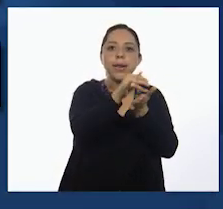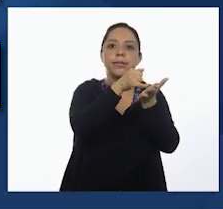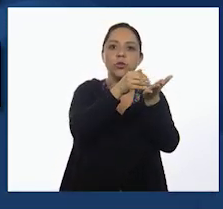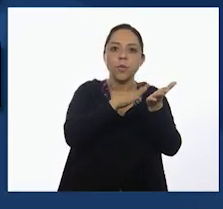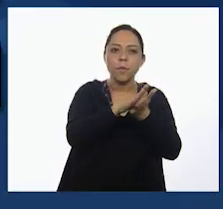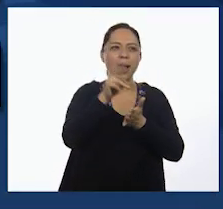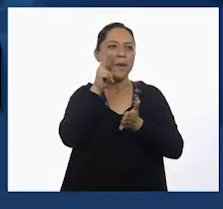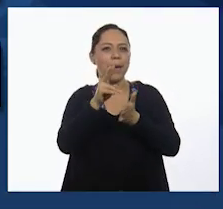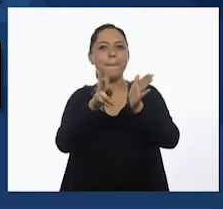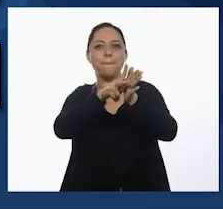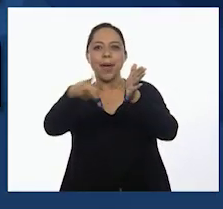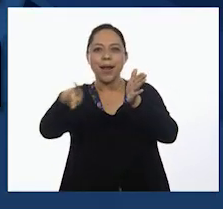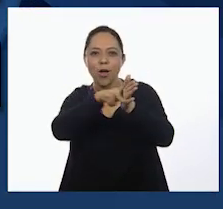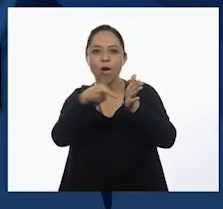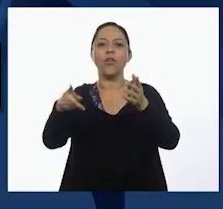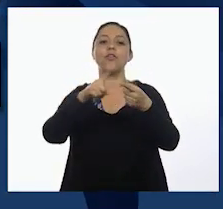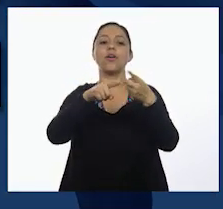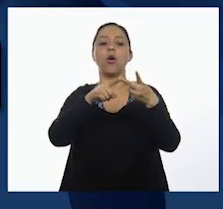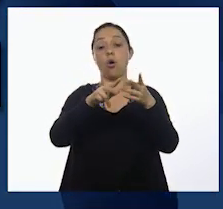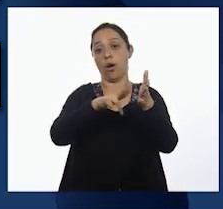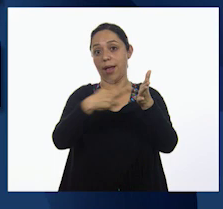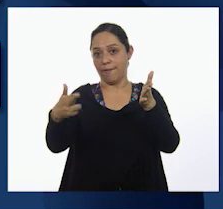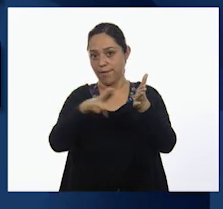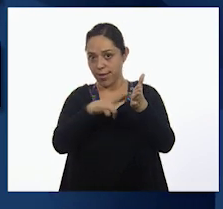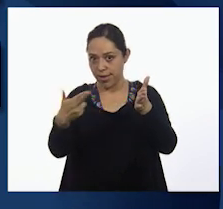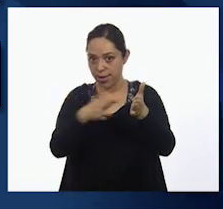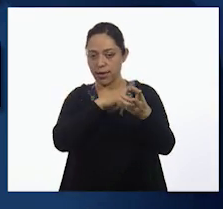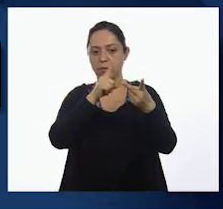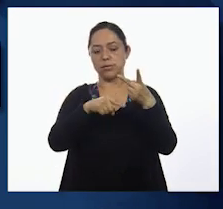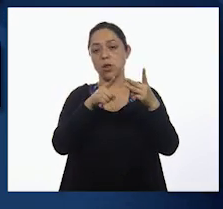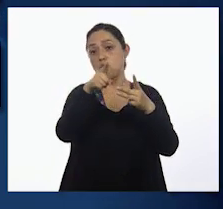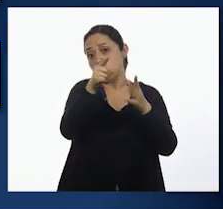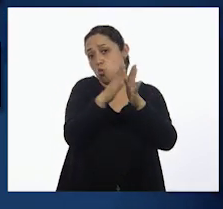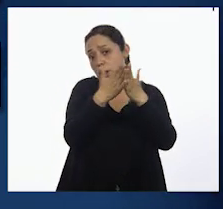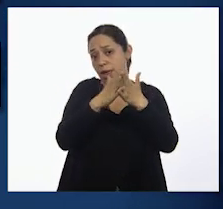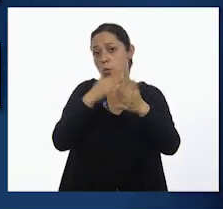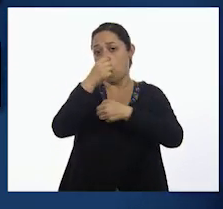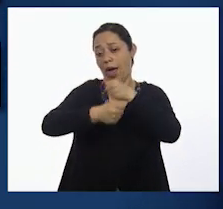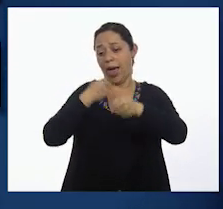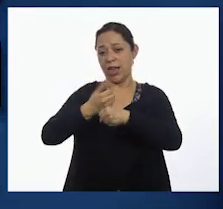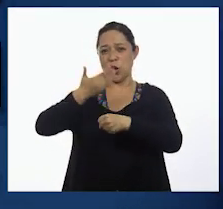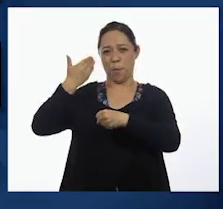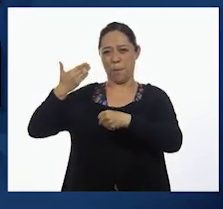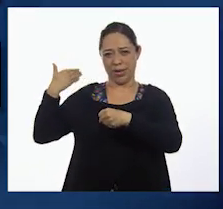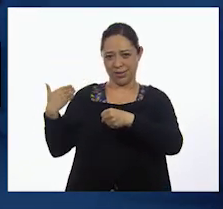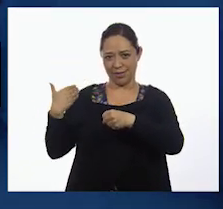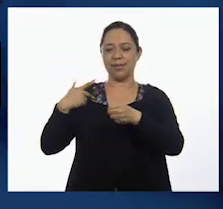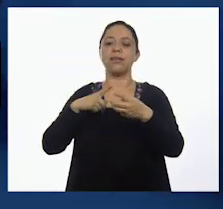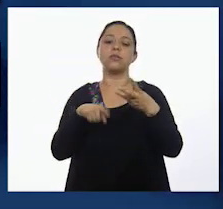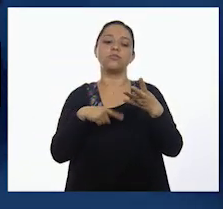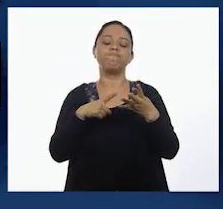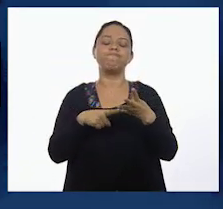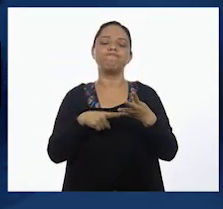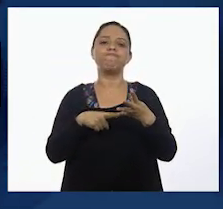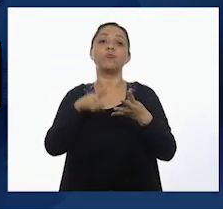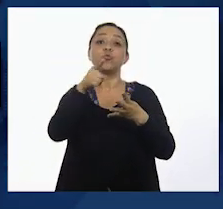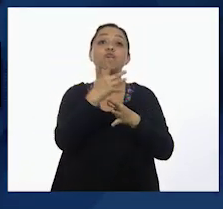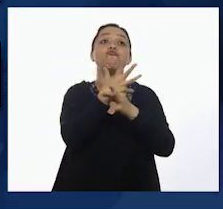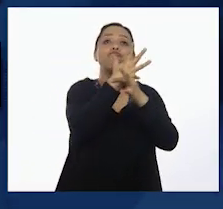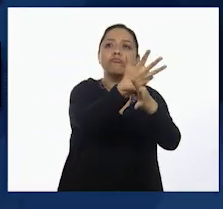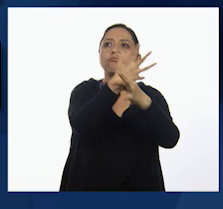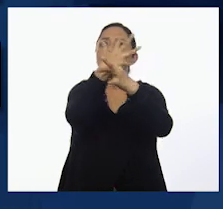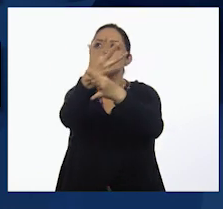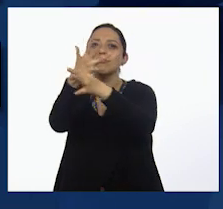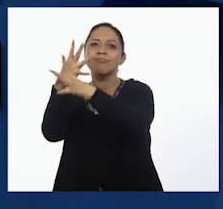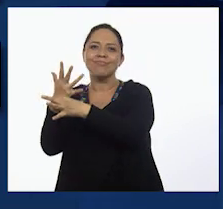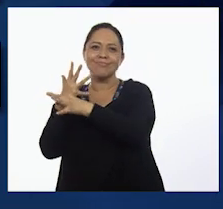ver periódicos, revistas, tus libros de ciclos anteriores que tengas, testimonios orales, ahí